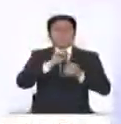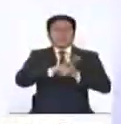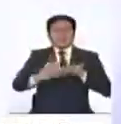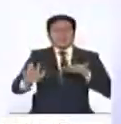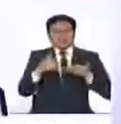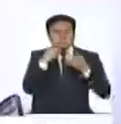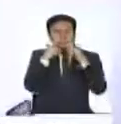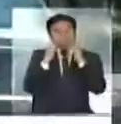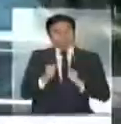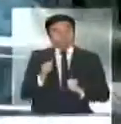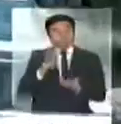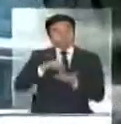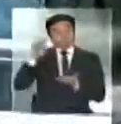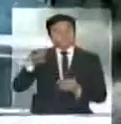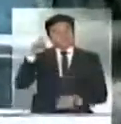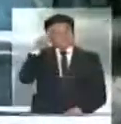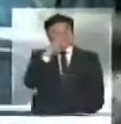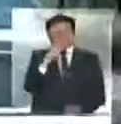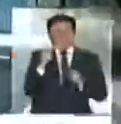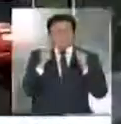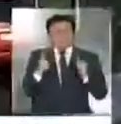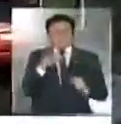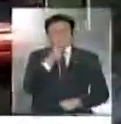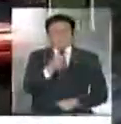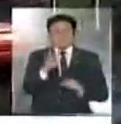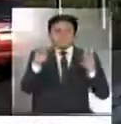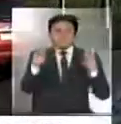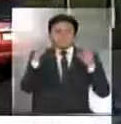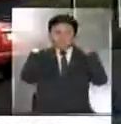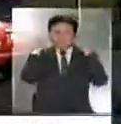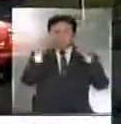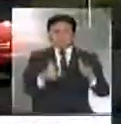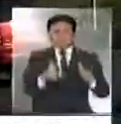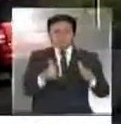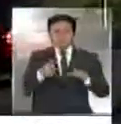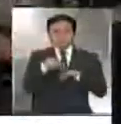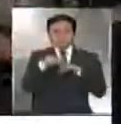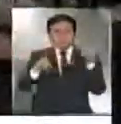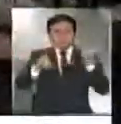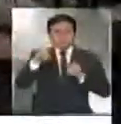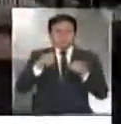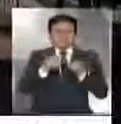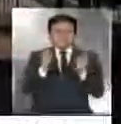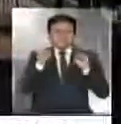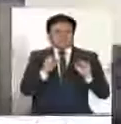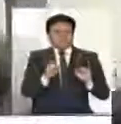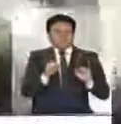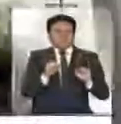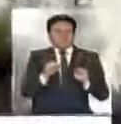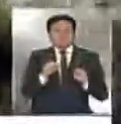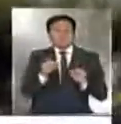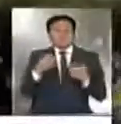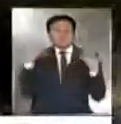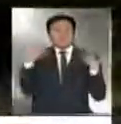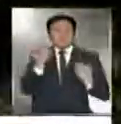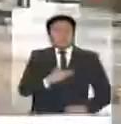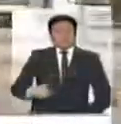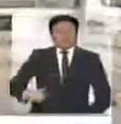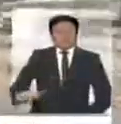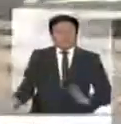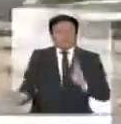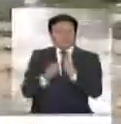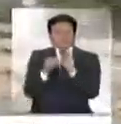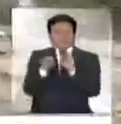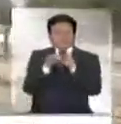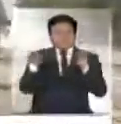es una posibilidad descartada y que para los expertos la medida debe ser focalizada en el transporte público. Lo claro es que la tarea del gobierno es establecer